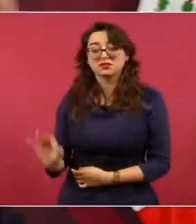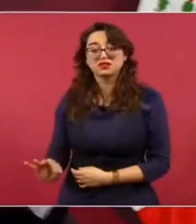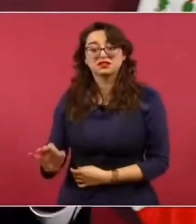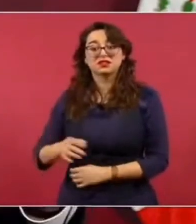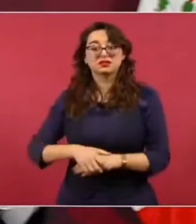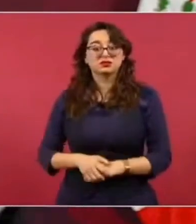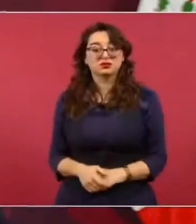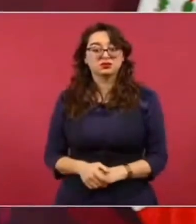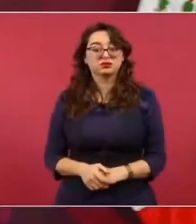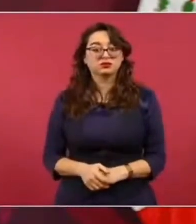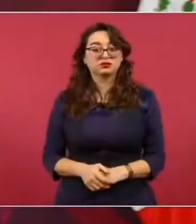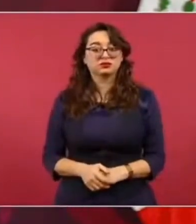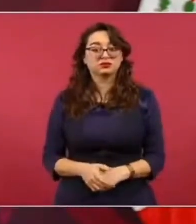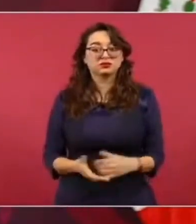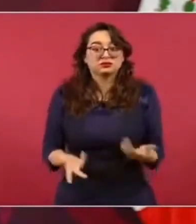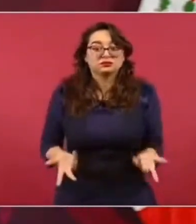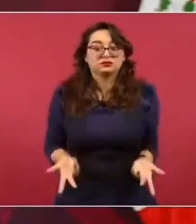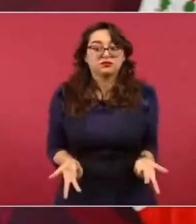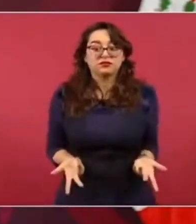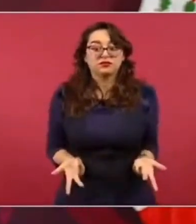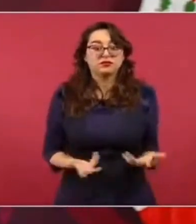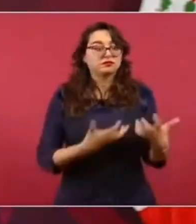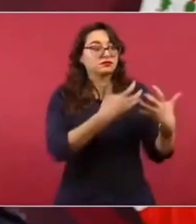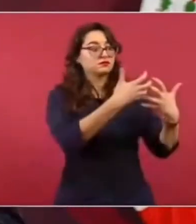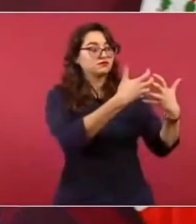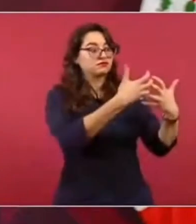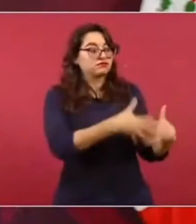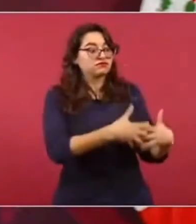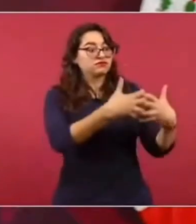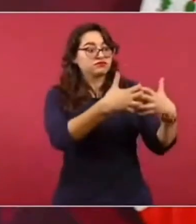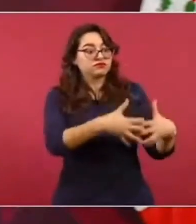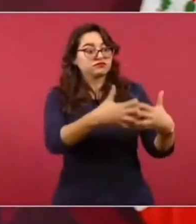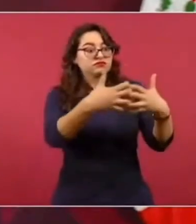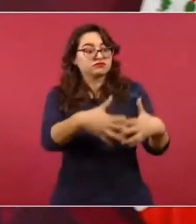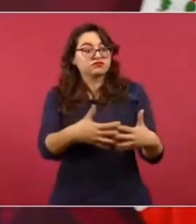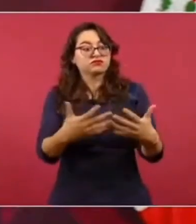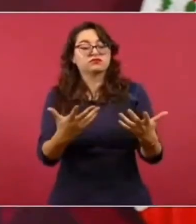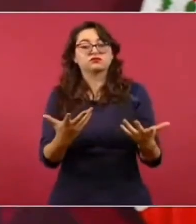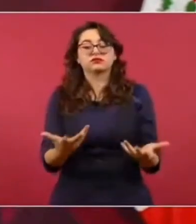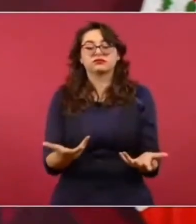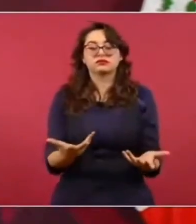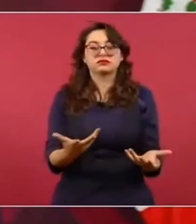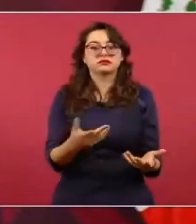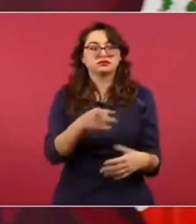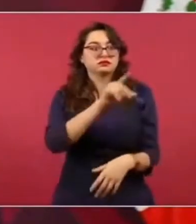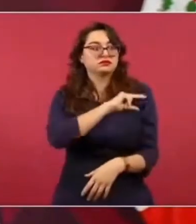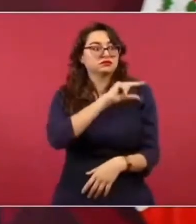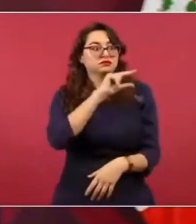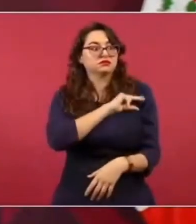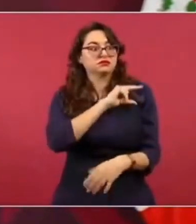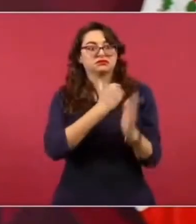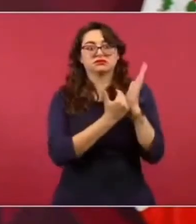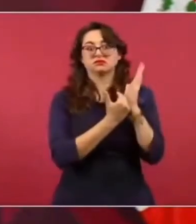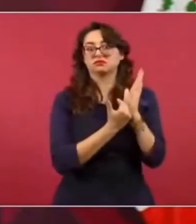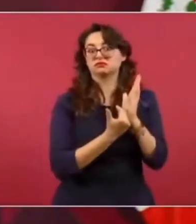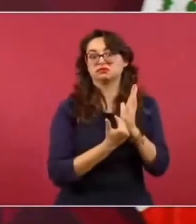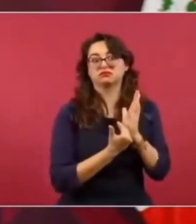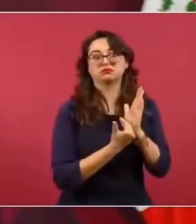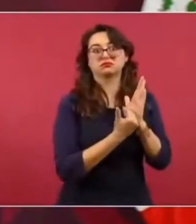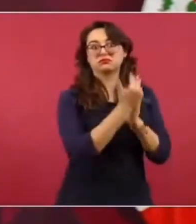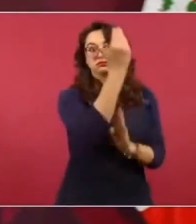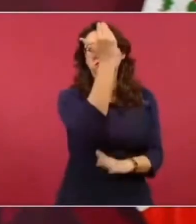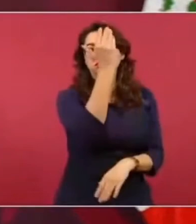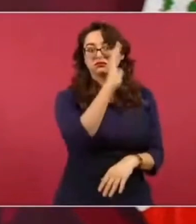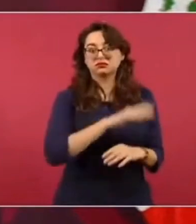Si no las hubiésemos defendido, las plantas de la Comisión Federal de Electricidad,